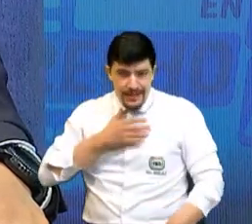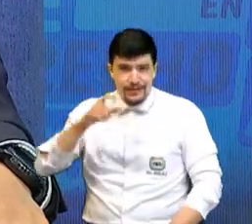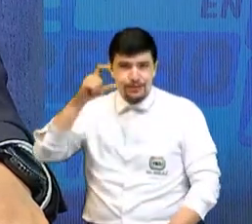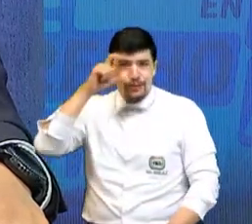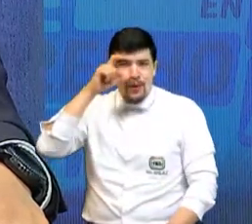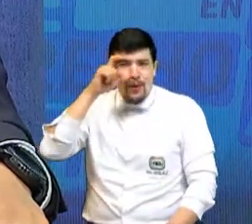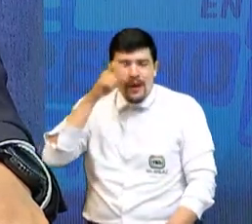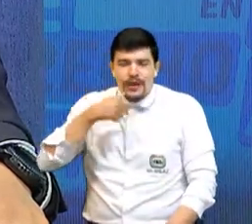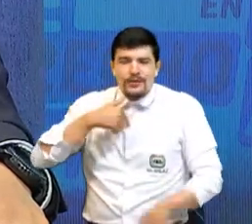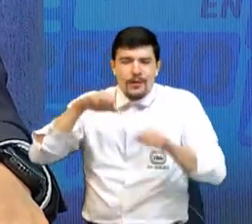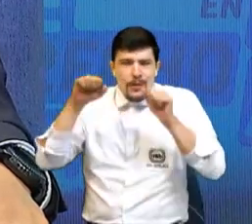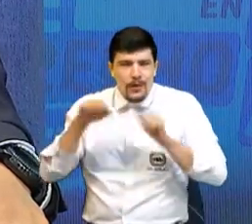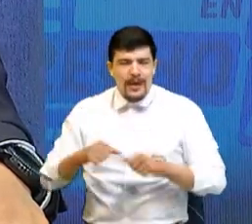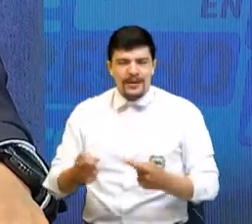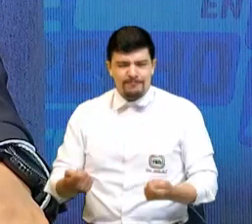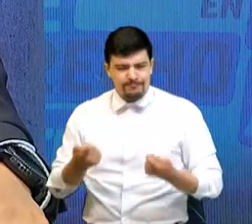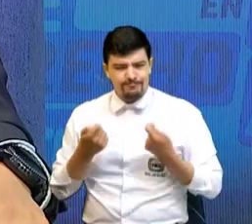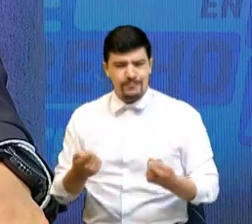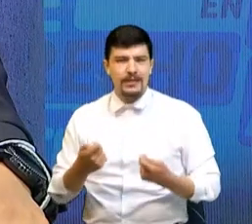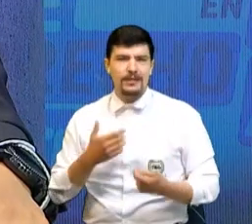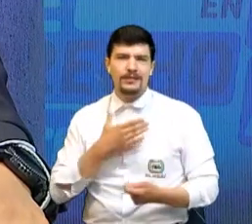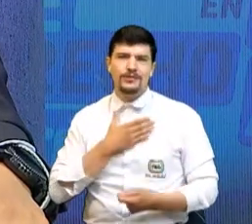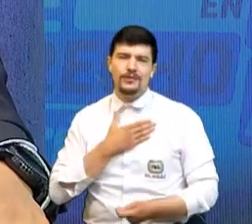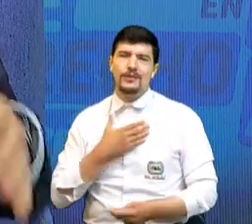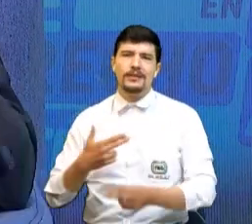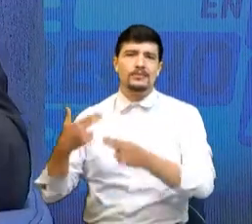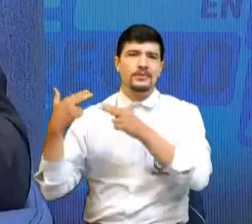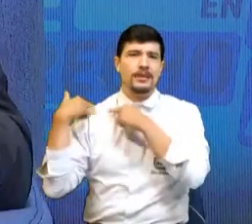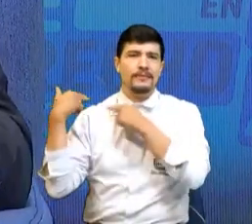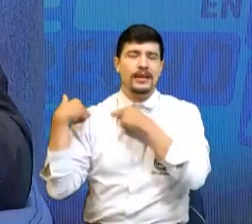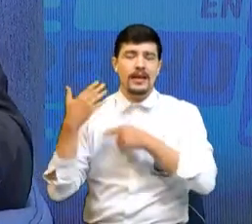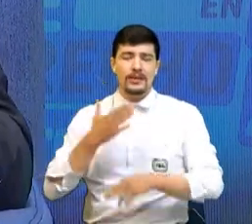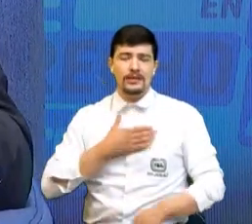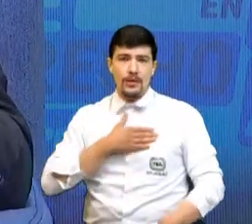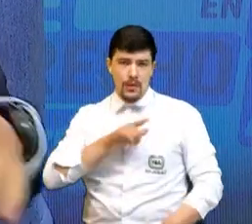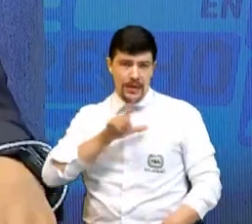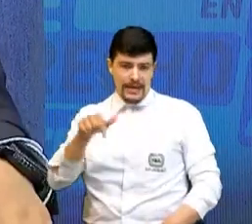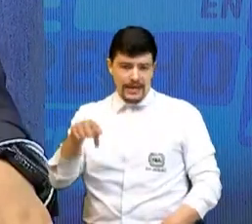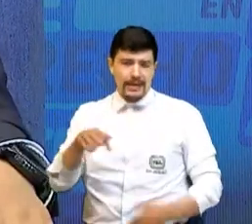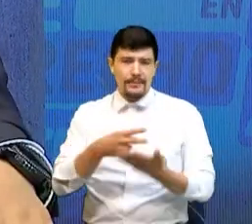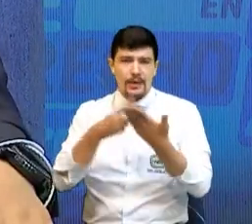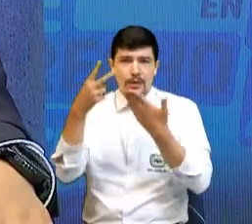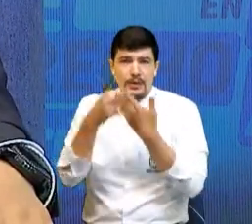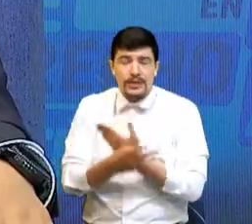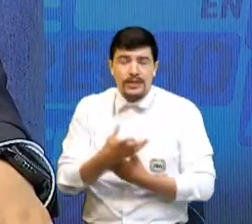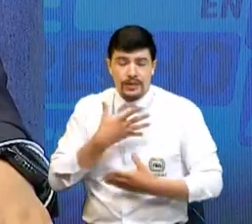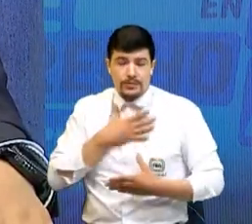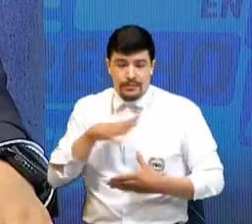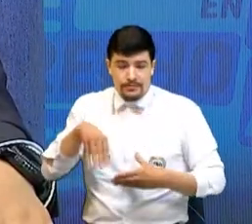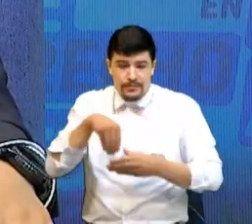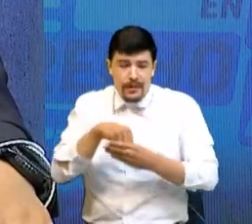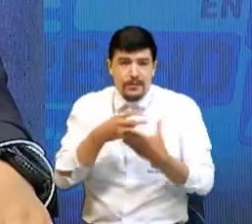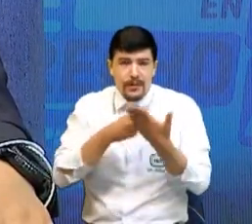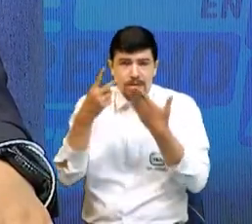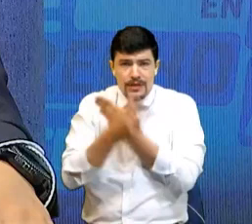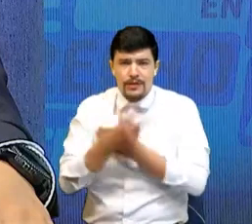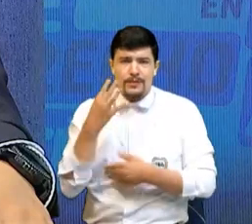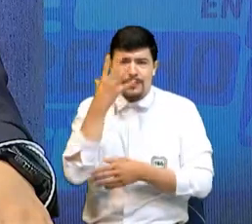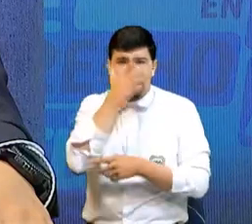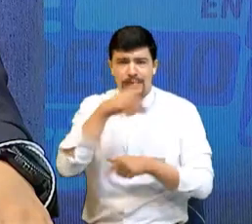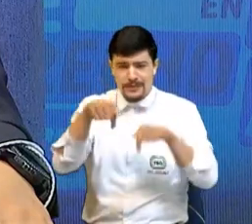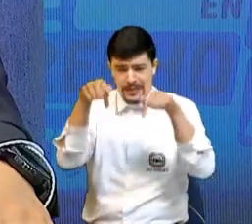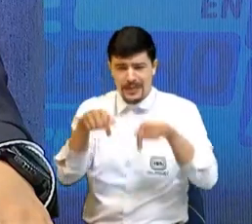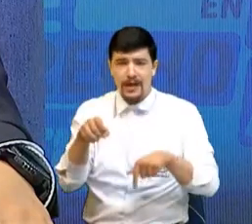para poder tomar esas riendas y tener esa responsabilidad de liderar en este caso este proyecto y de hacer parte de un proyecto tan lindo como